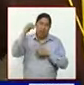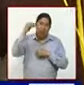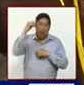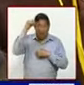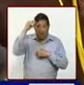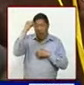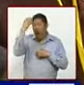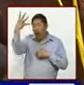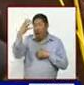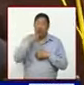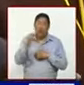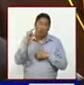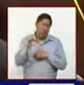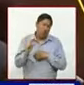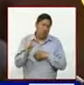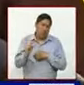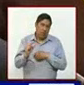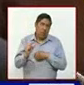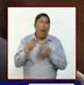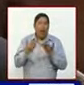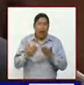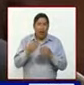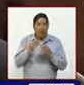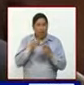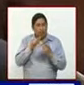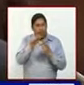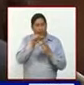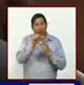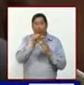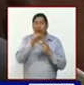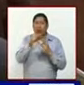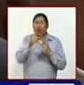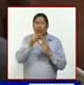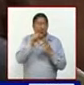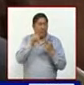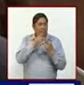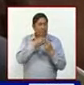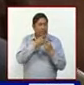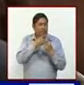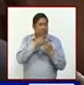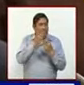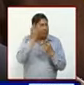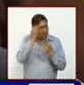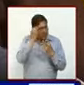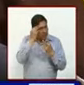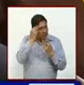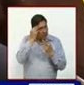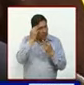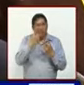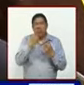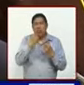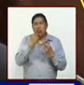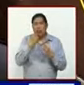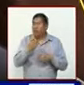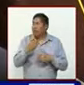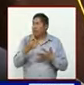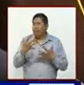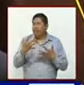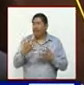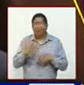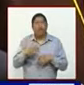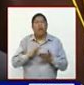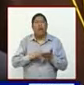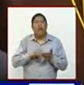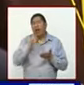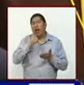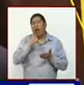Uno, entrar a lo que sería de lleno para poder llegar hasta por lo menos declarar desierto en algún momento, pero si en